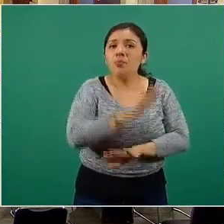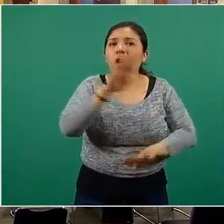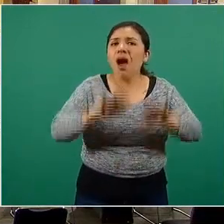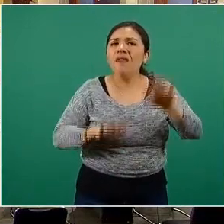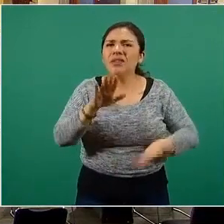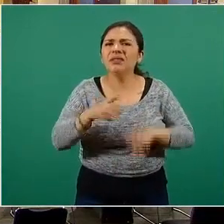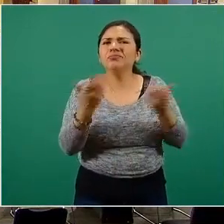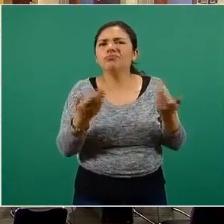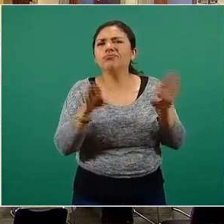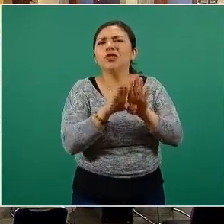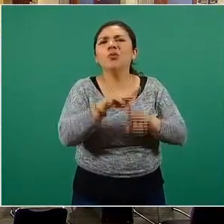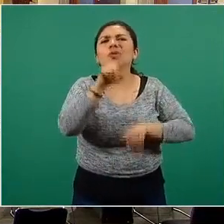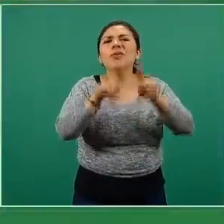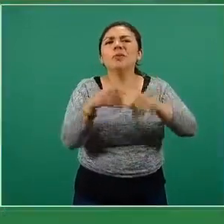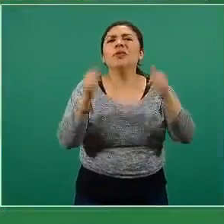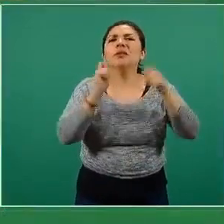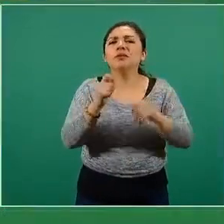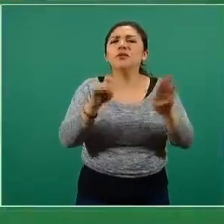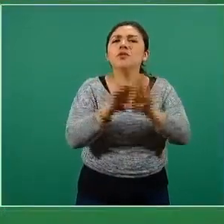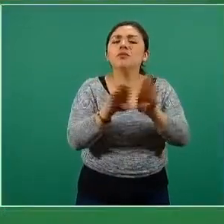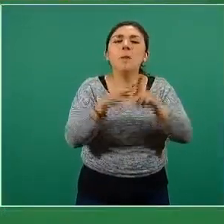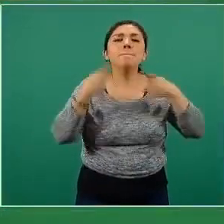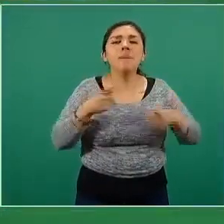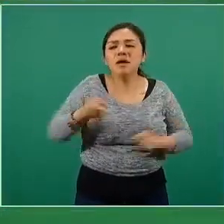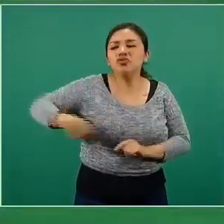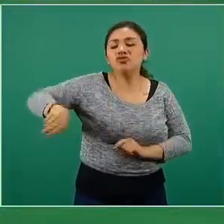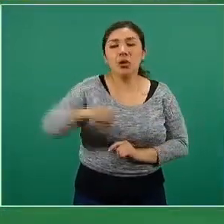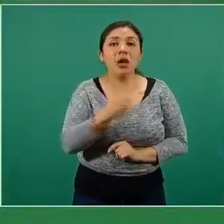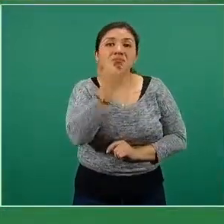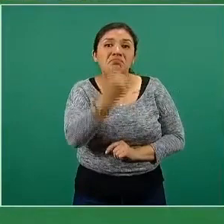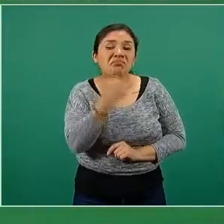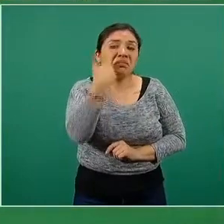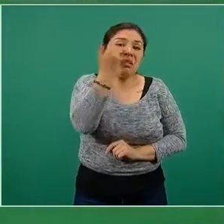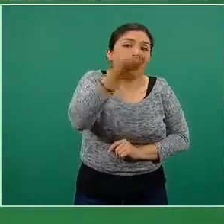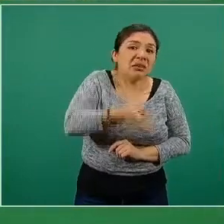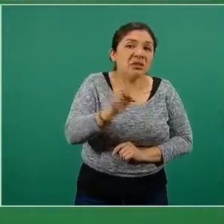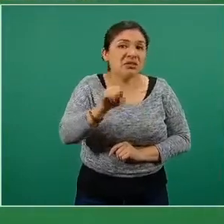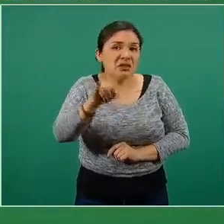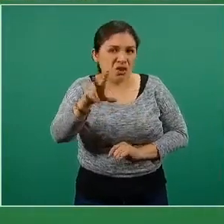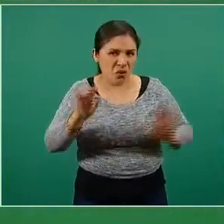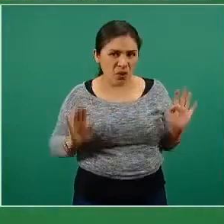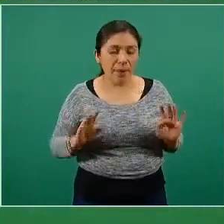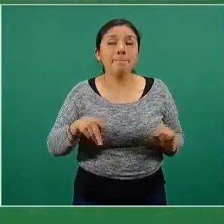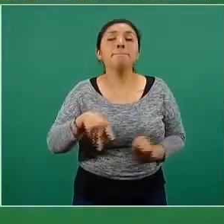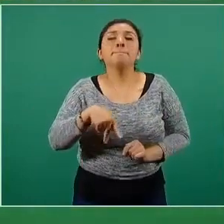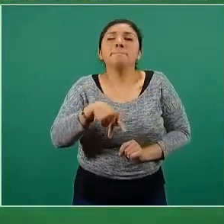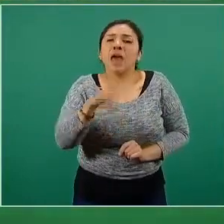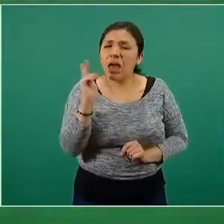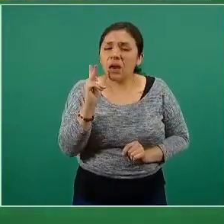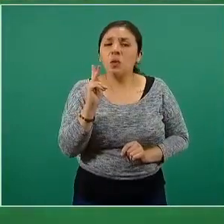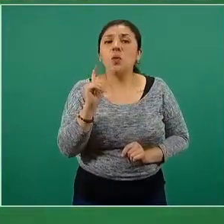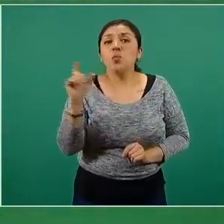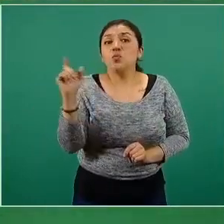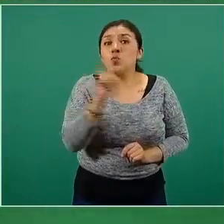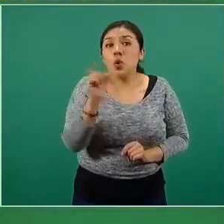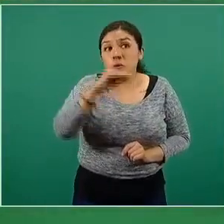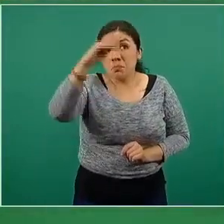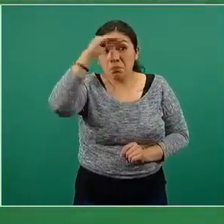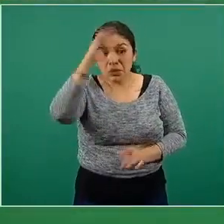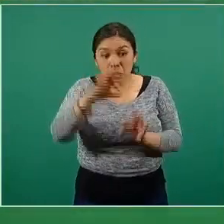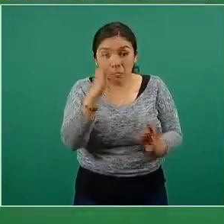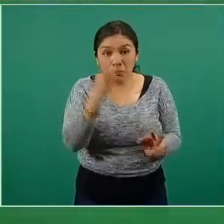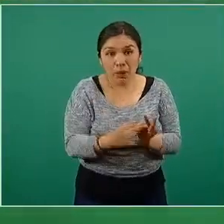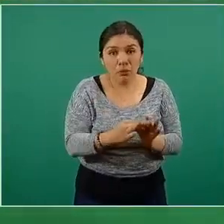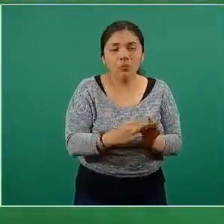números que dependen también de la parte de la aceptación, ¿no? Pero específicamente hablando de cuándo se espera completar,